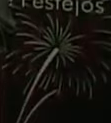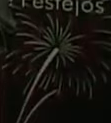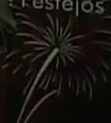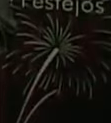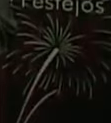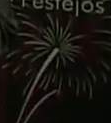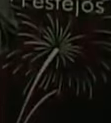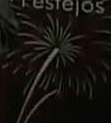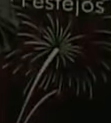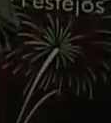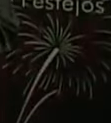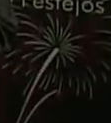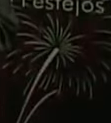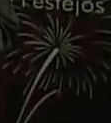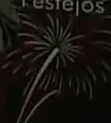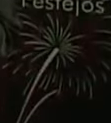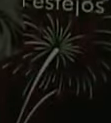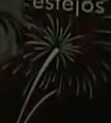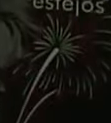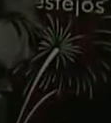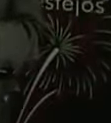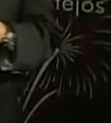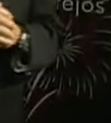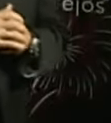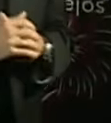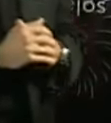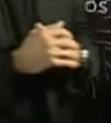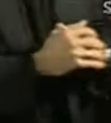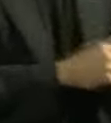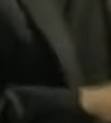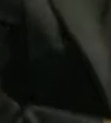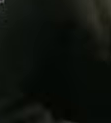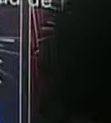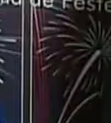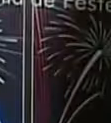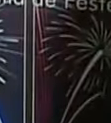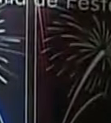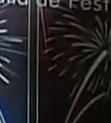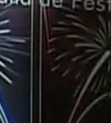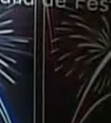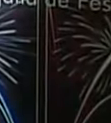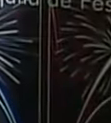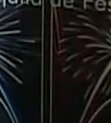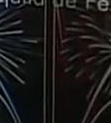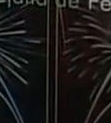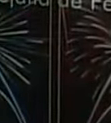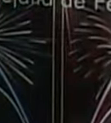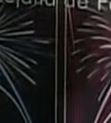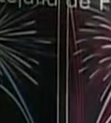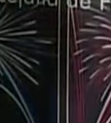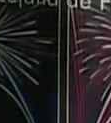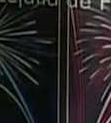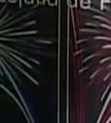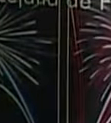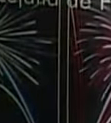y Kiko Barroso. Gracias, Babi. Un saludo a toda Canarias. A ti. Muchísimas gracias, Fabi. No te preocupes, que esta te la voy a volver porque te pienso llevar el